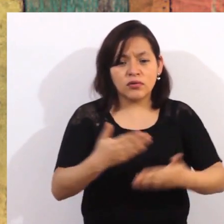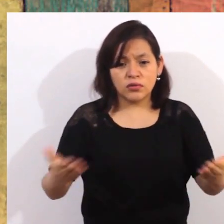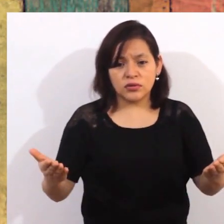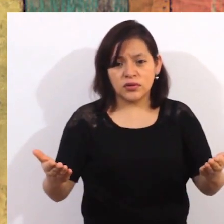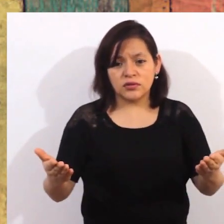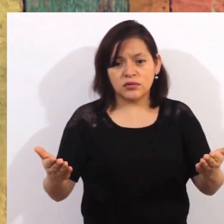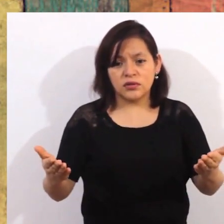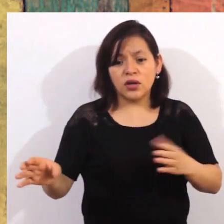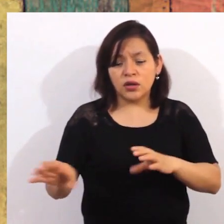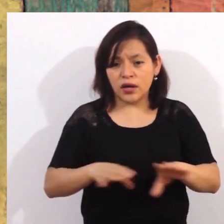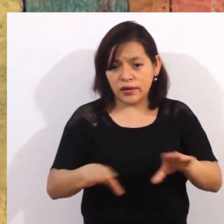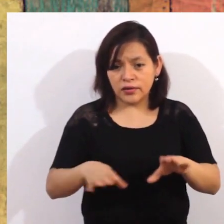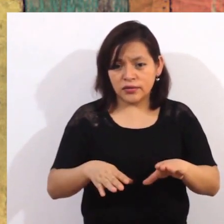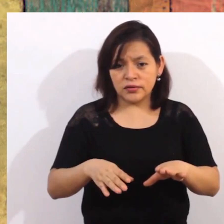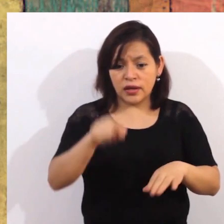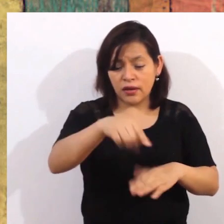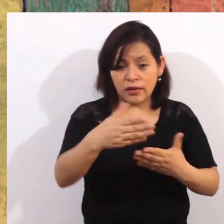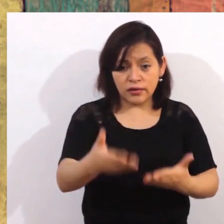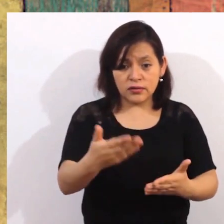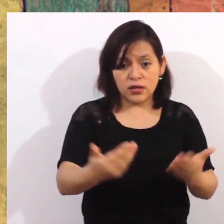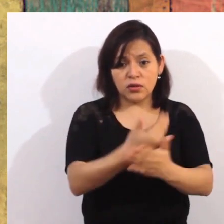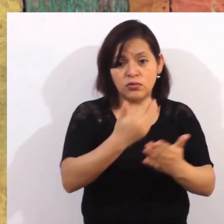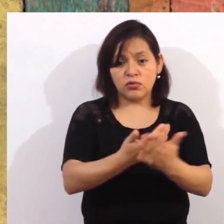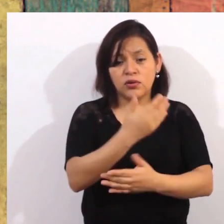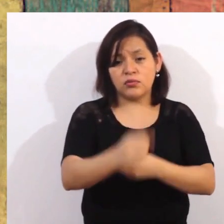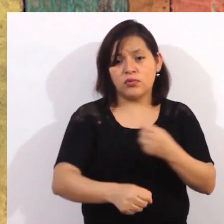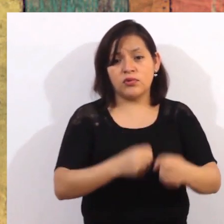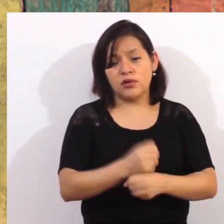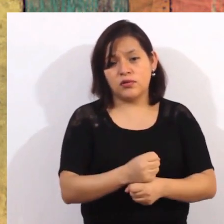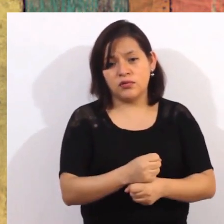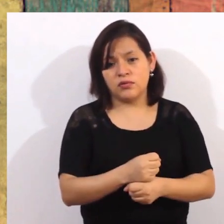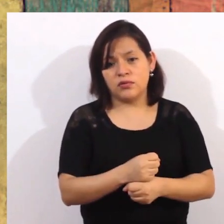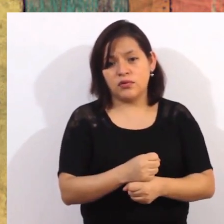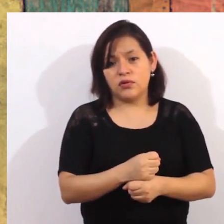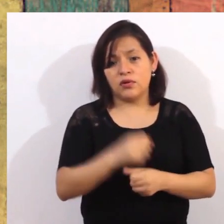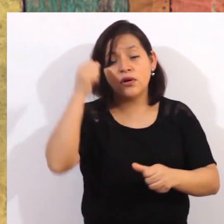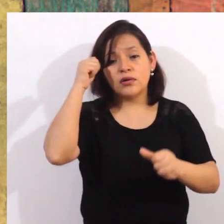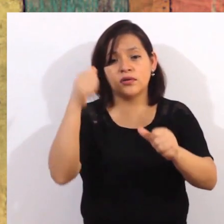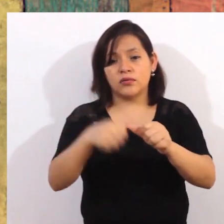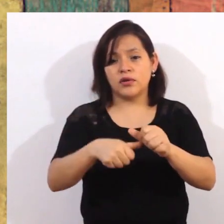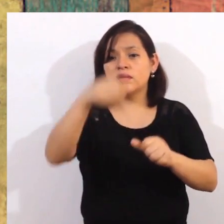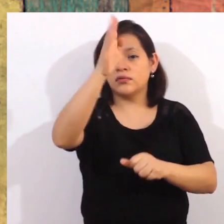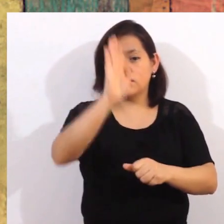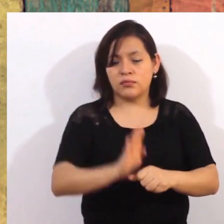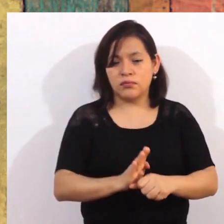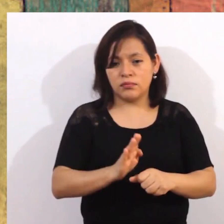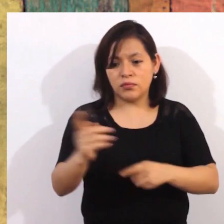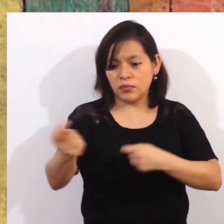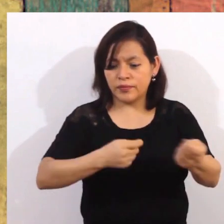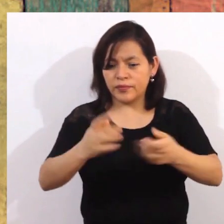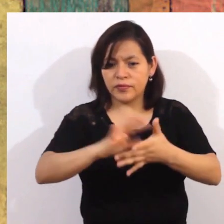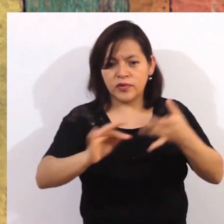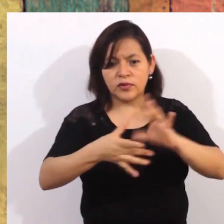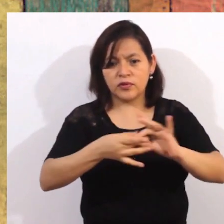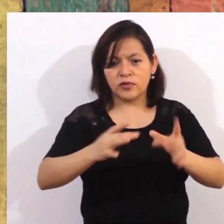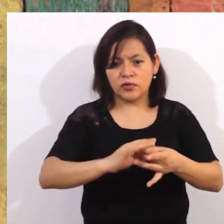que acabamos de iniciar. Pero no olvides, Dios controla la historia, y todavía Él controla